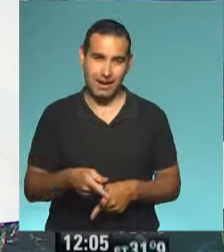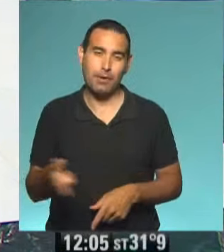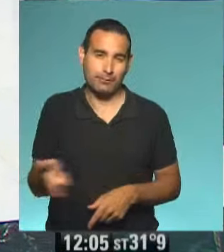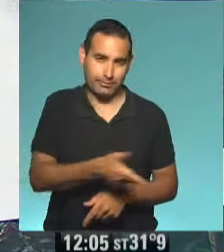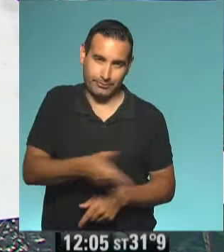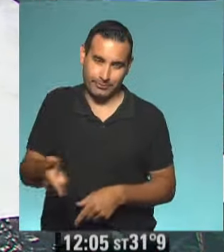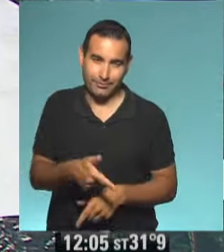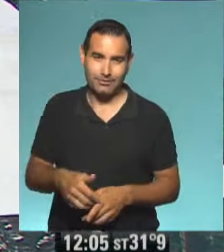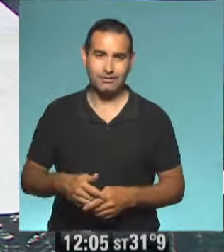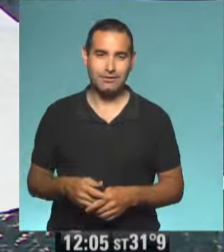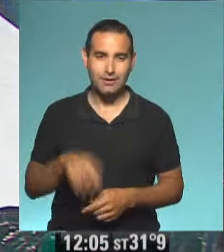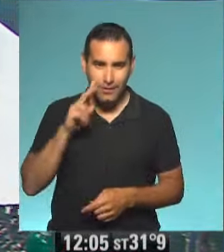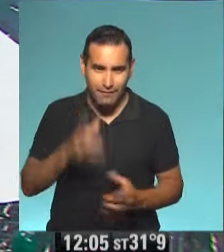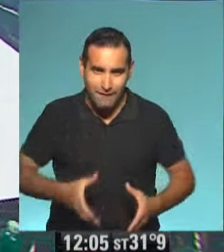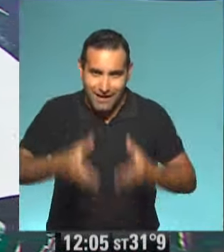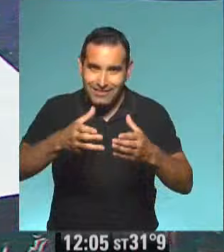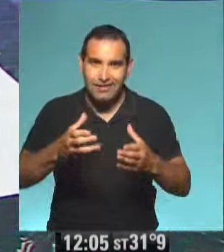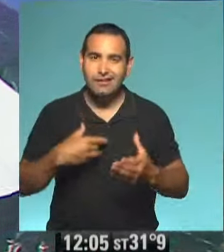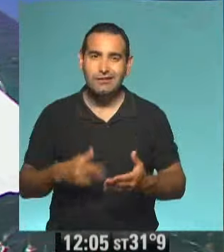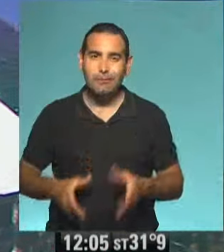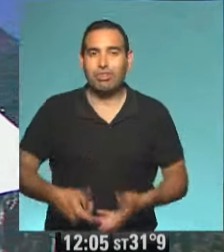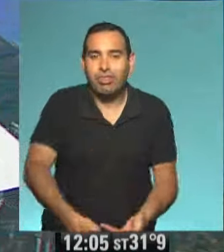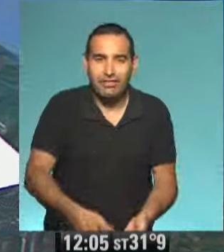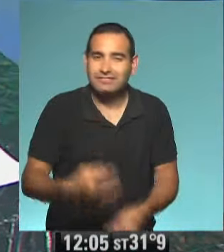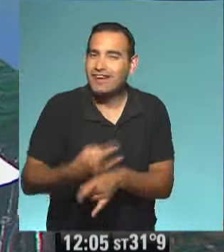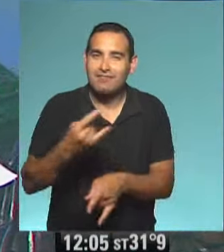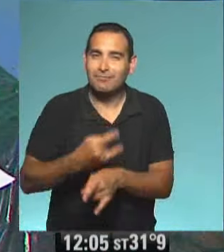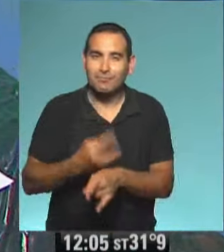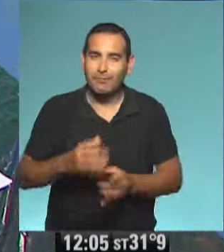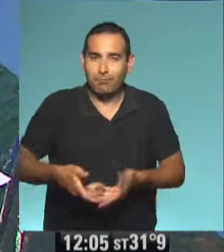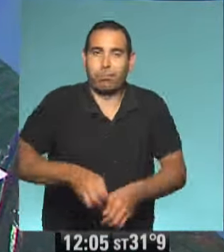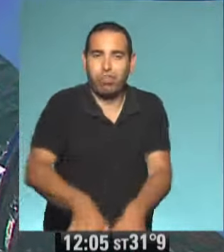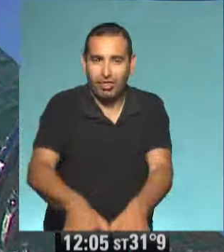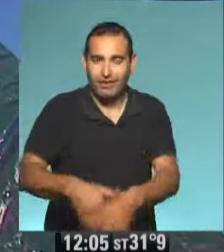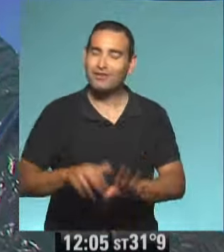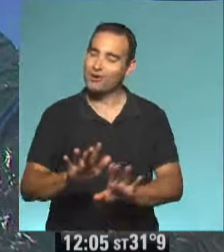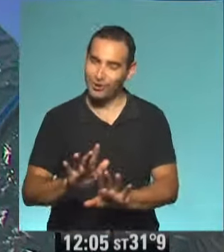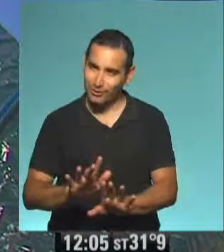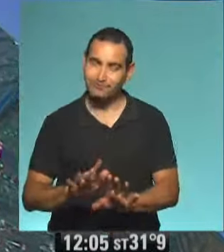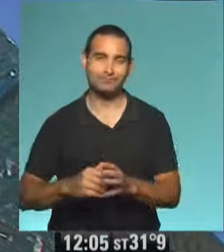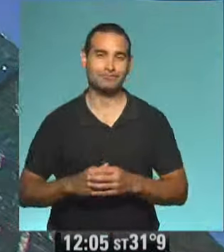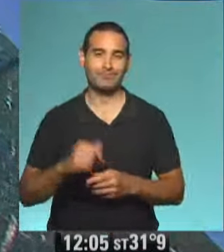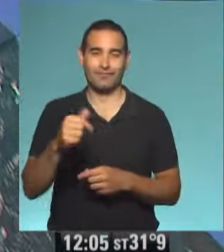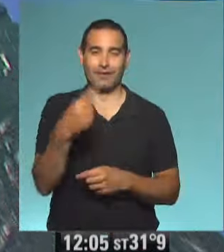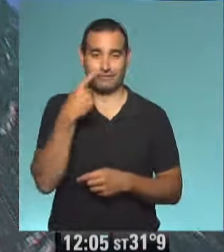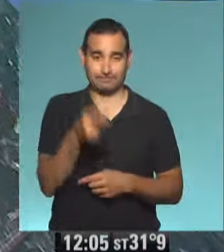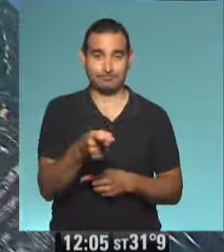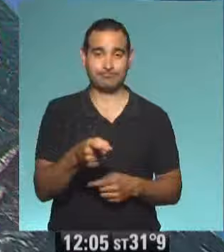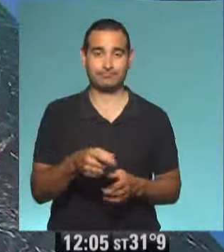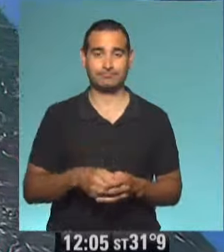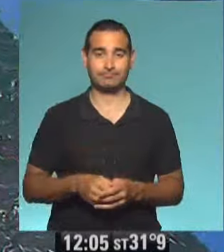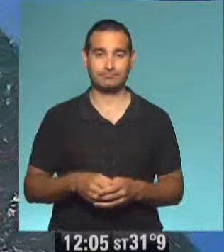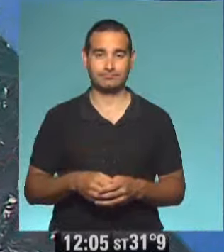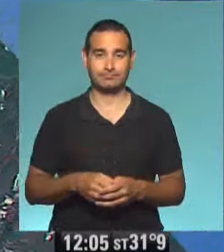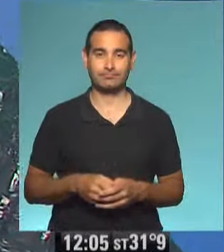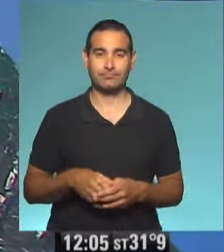nos ayudaron. Yo cuando veo un balde así, lo tiro. Bueno, no lo vamos a tirar. Lo que vamos a hacer es lo siguiente. Vamos a colocarlo en esta